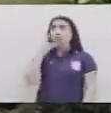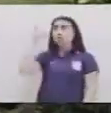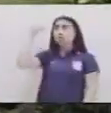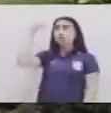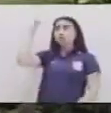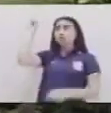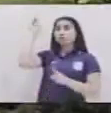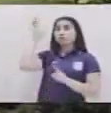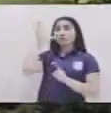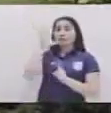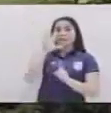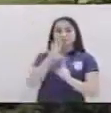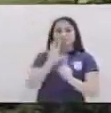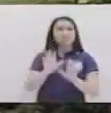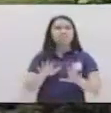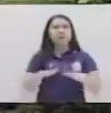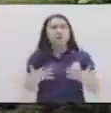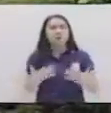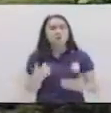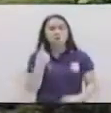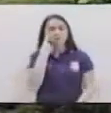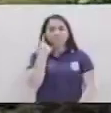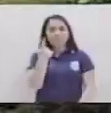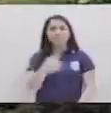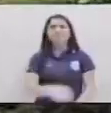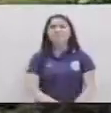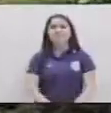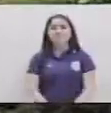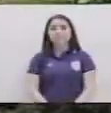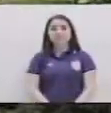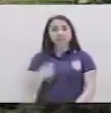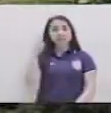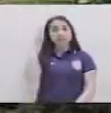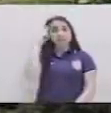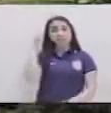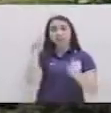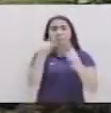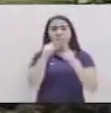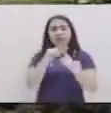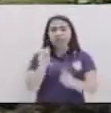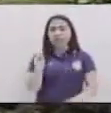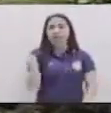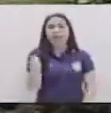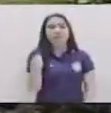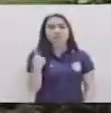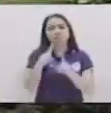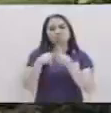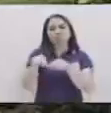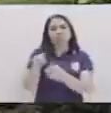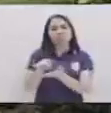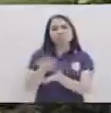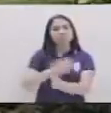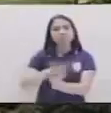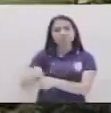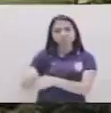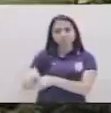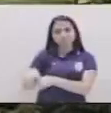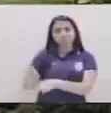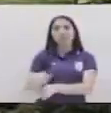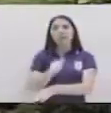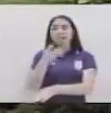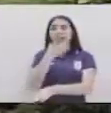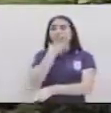hacer esta frase lo que haremos es omitir la palabra que y lo único que haremos es la seña de Dios